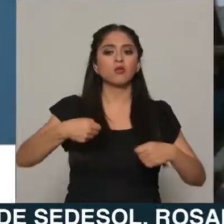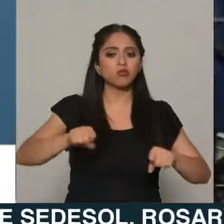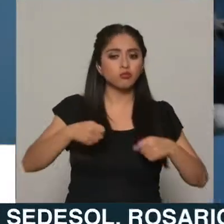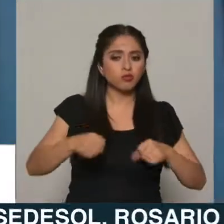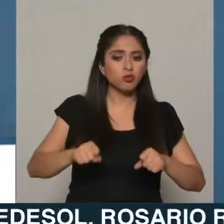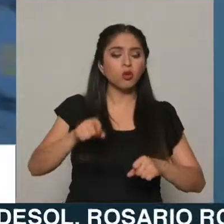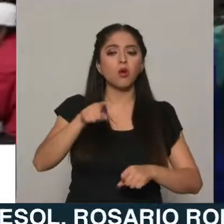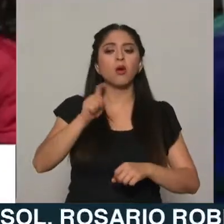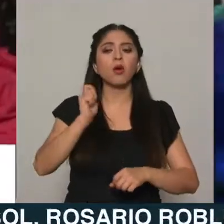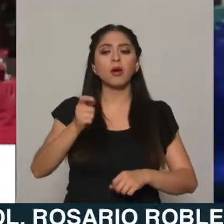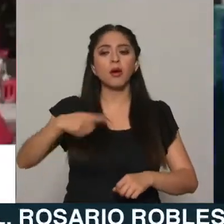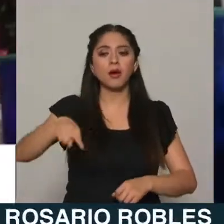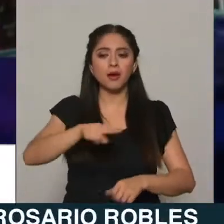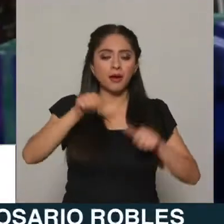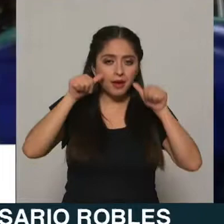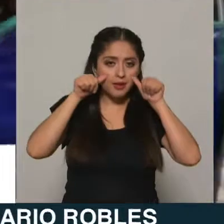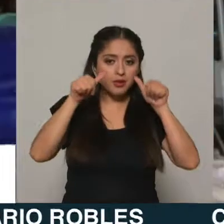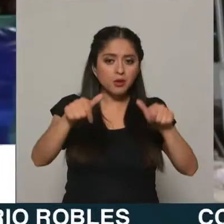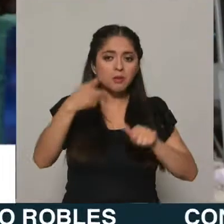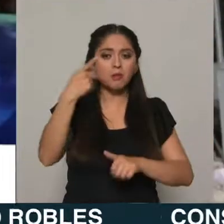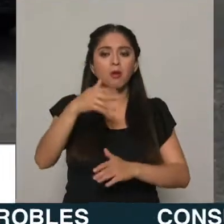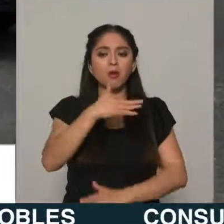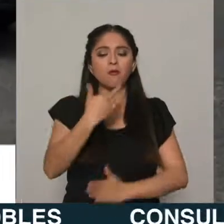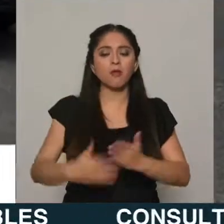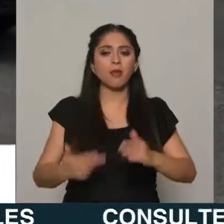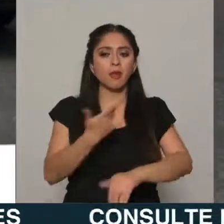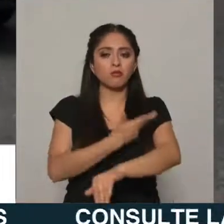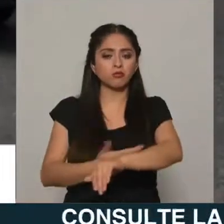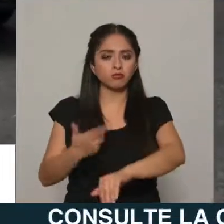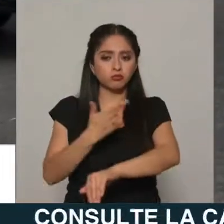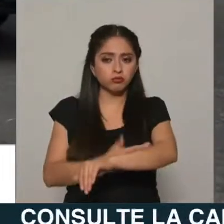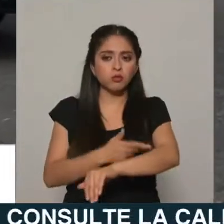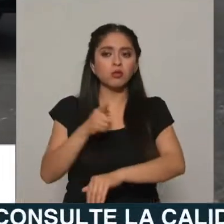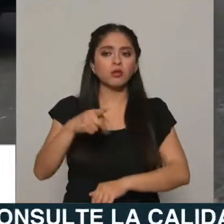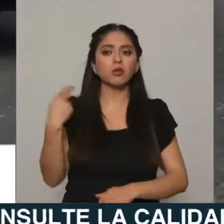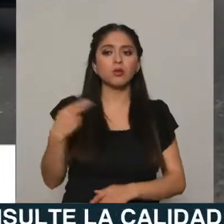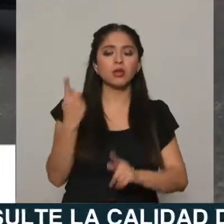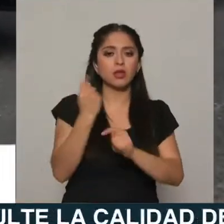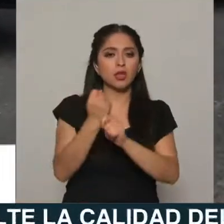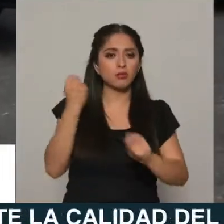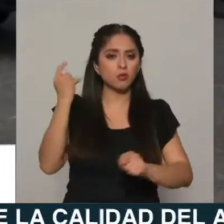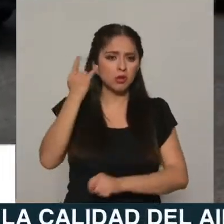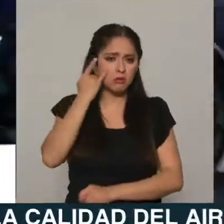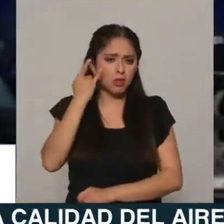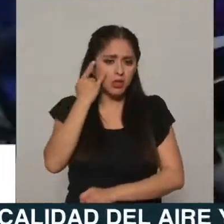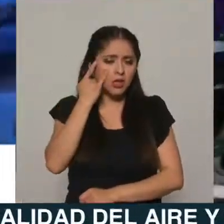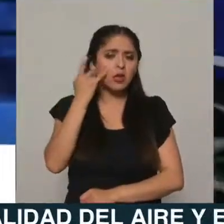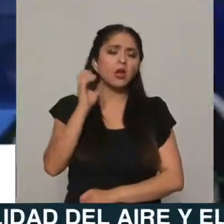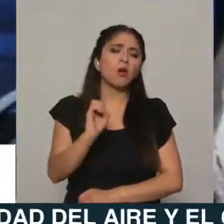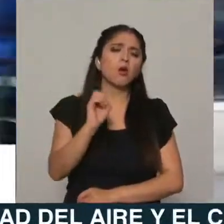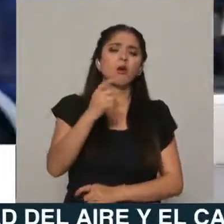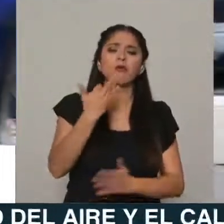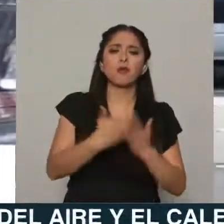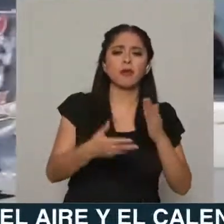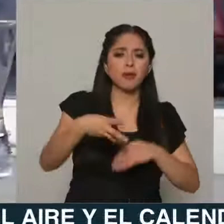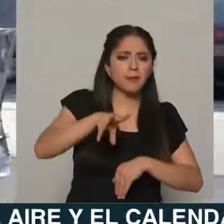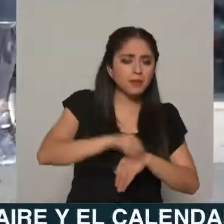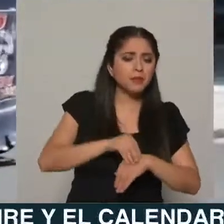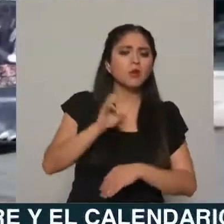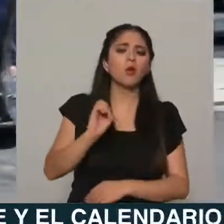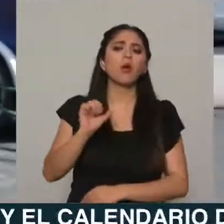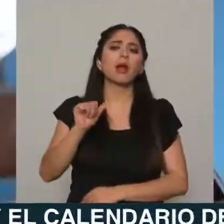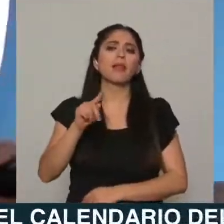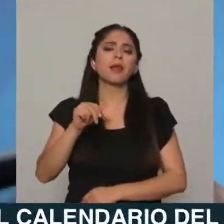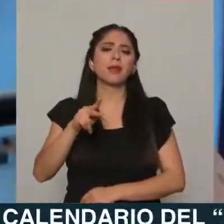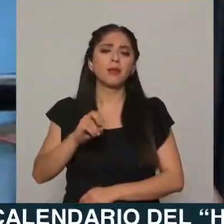servicio a la población de la zona sin reglamentación alguna. Se les puede llamar transporte pirata, irregular o alternativo. Lo cierto es que